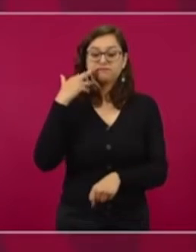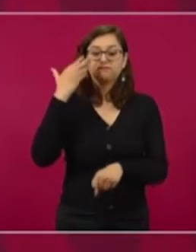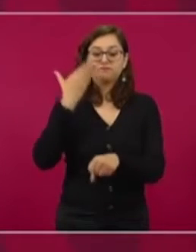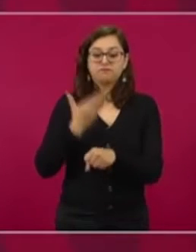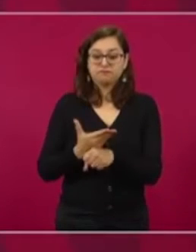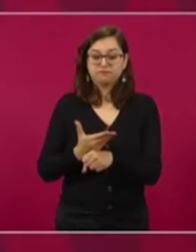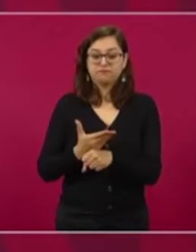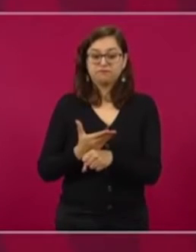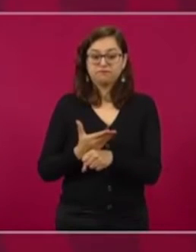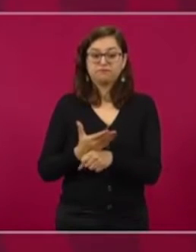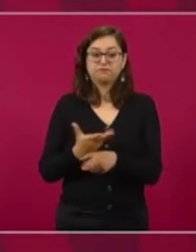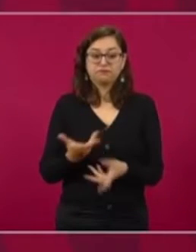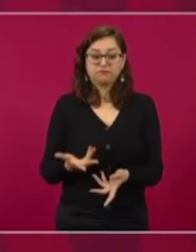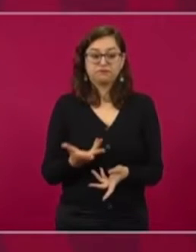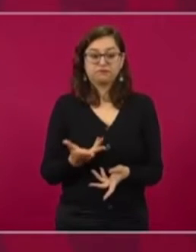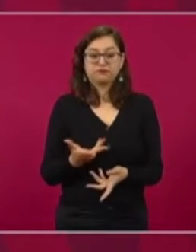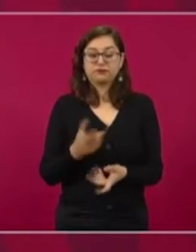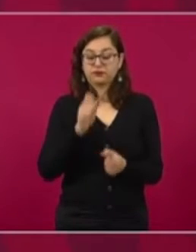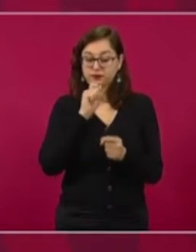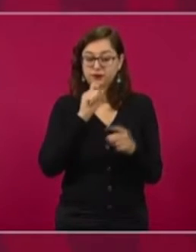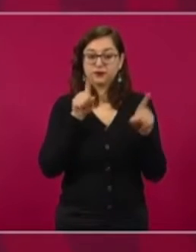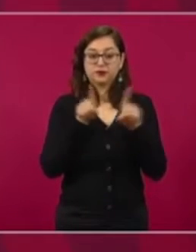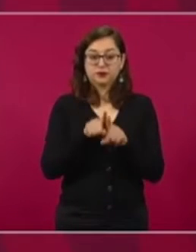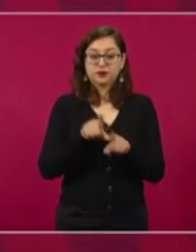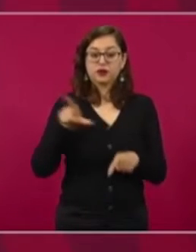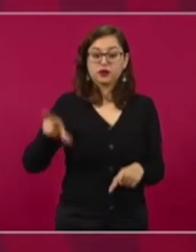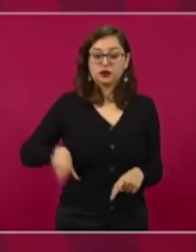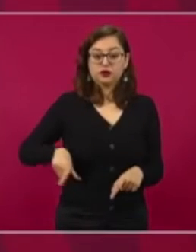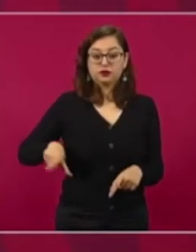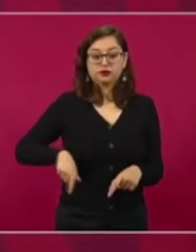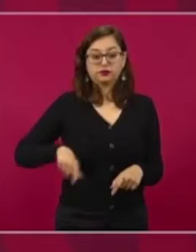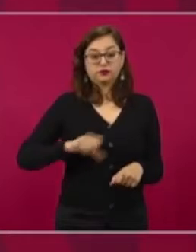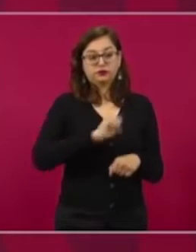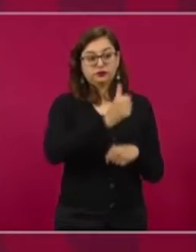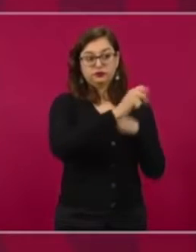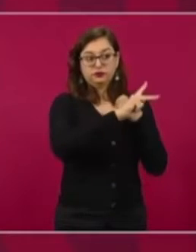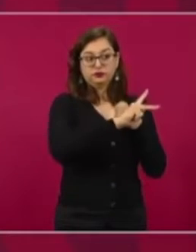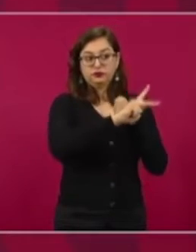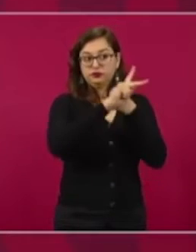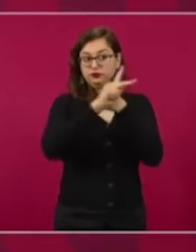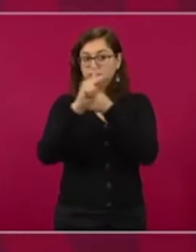y también los gobiernos extranjeros que